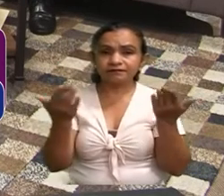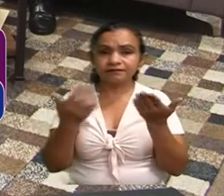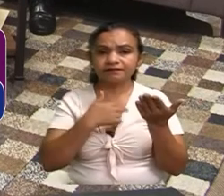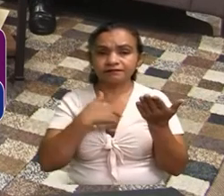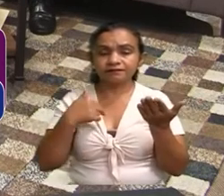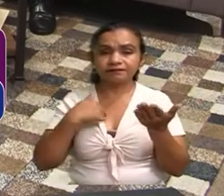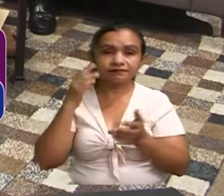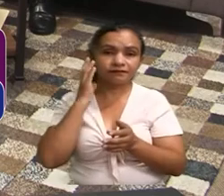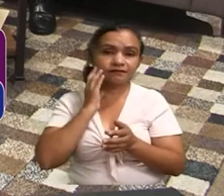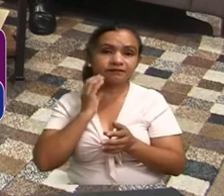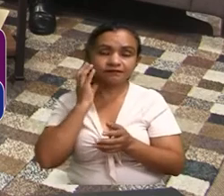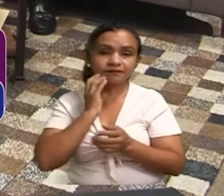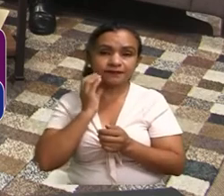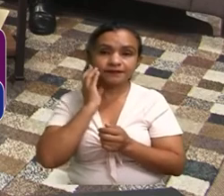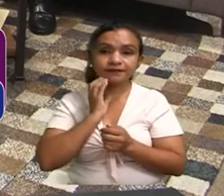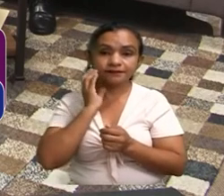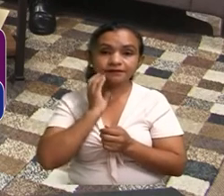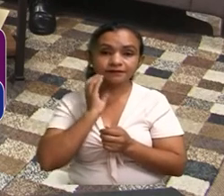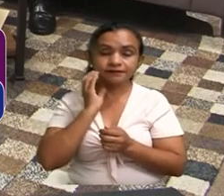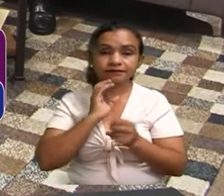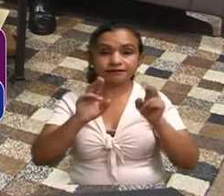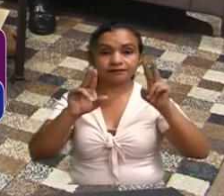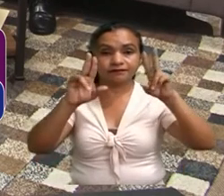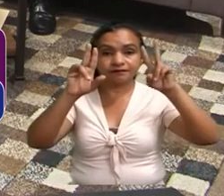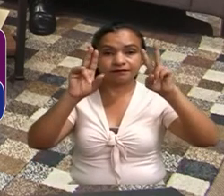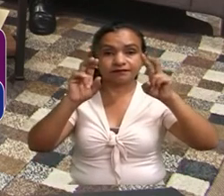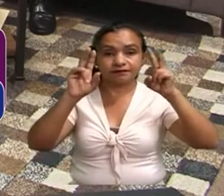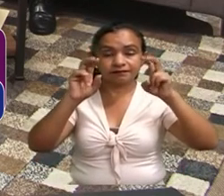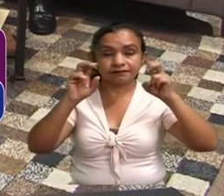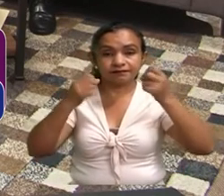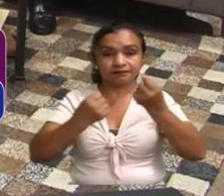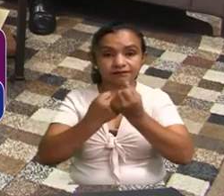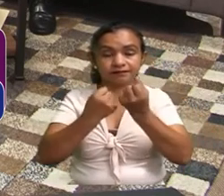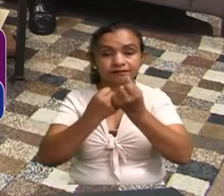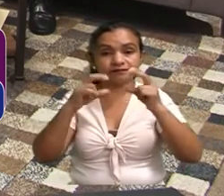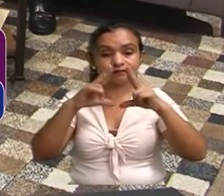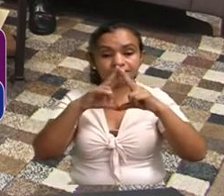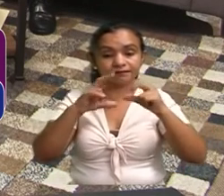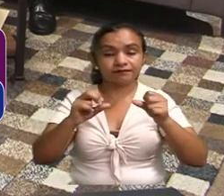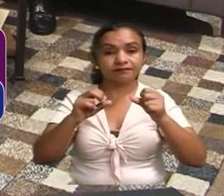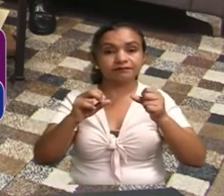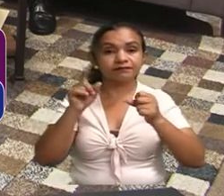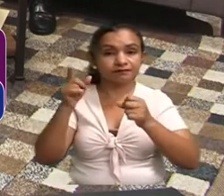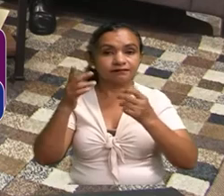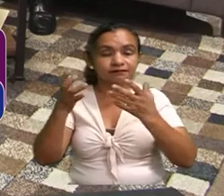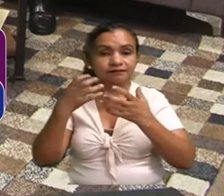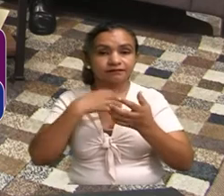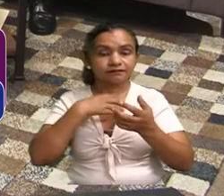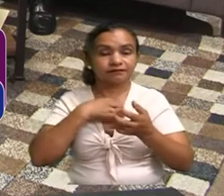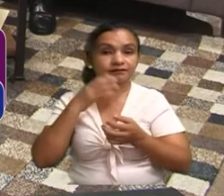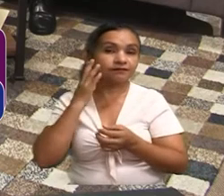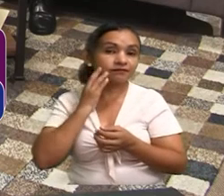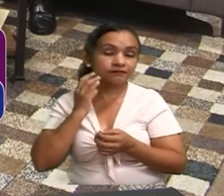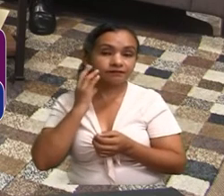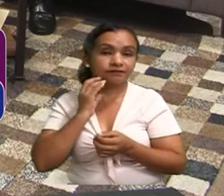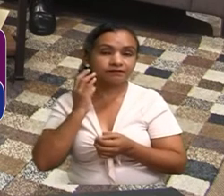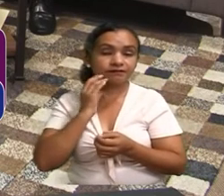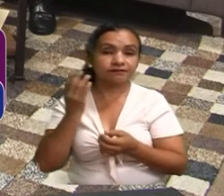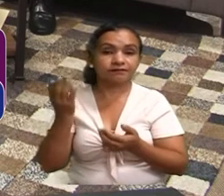la experiencia sobre el tema de la cadena de sostenibilidad que te mencionaba, y ellos tienen su propia experiencia ahí,